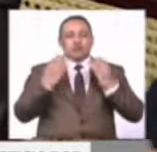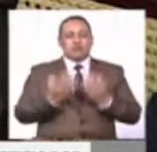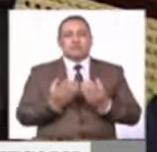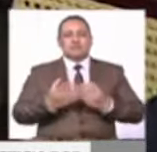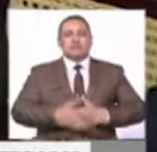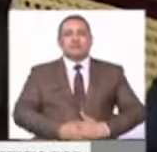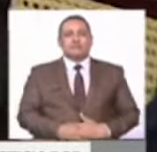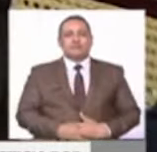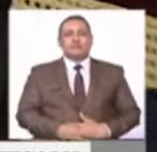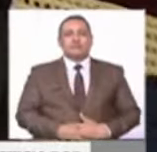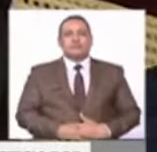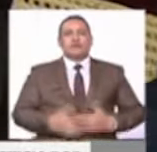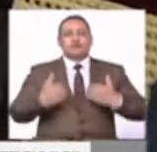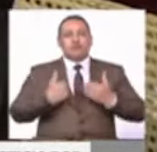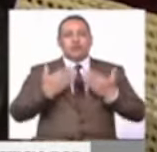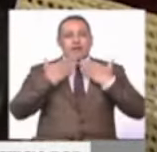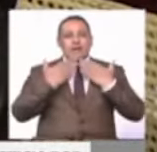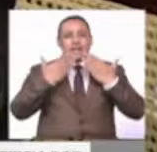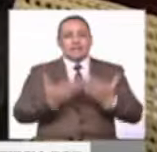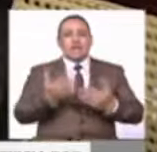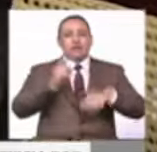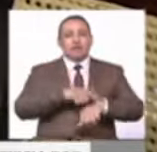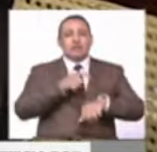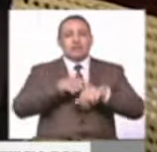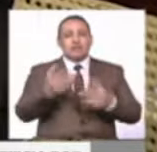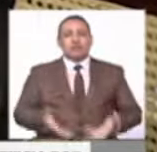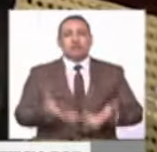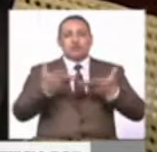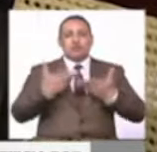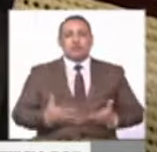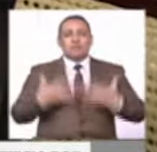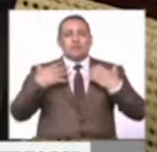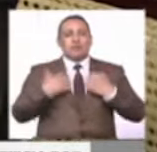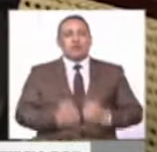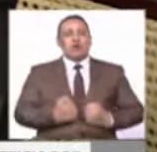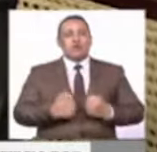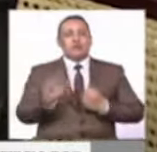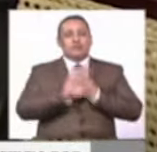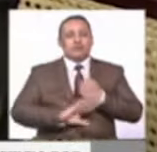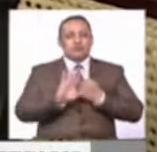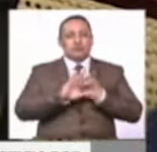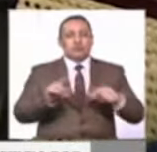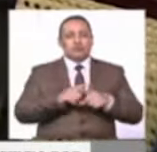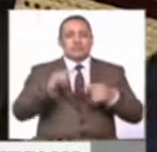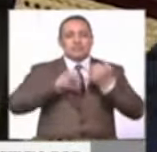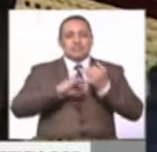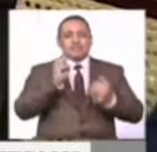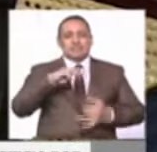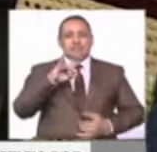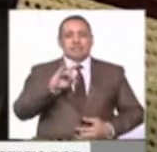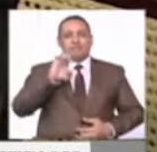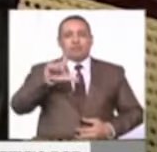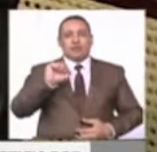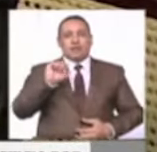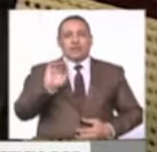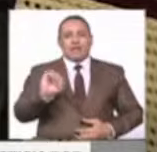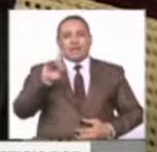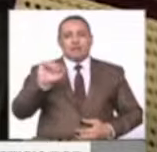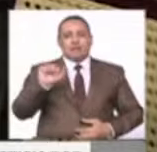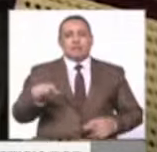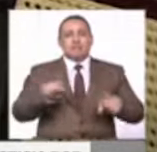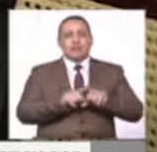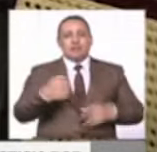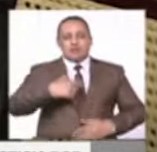congresistas agradezco la oportunidad que nos brinda mi abogado defensor Doctor Samuel abat y a mi persona para